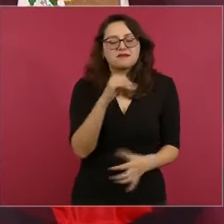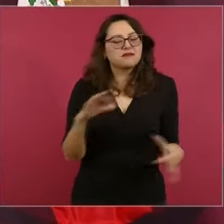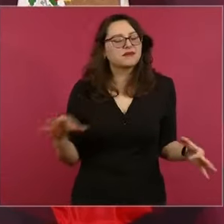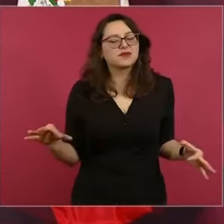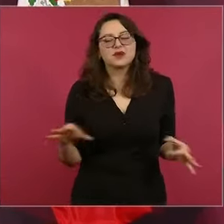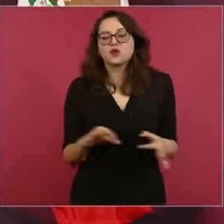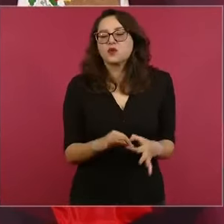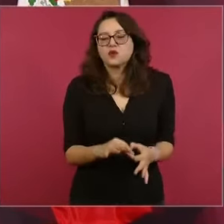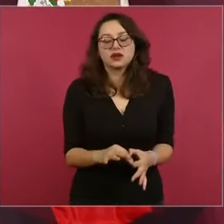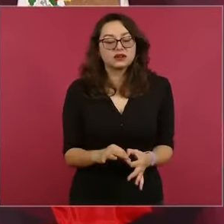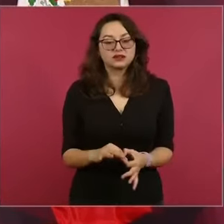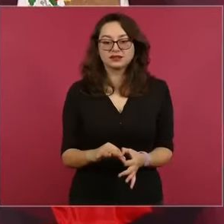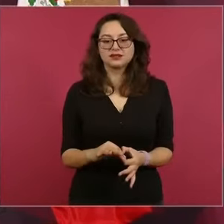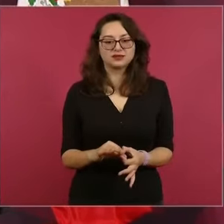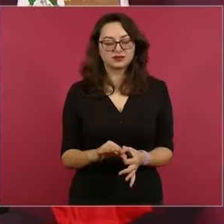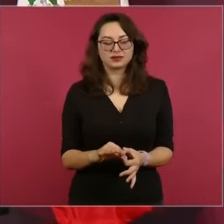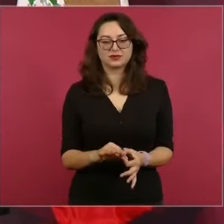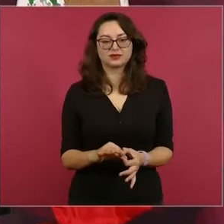En